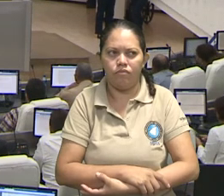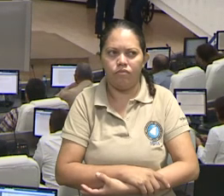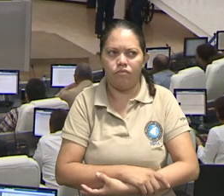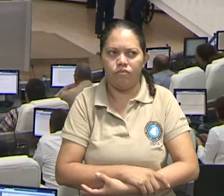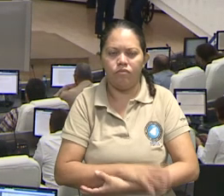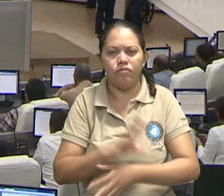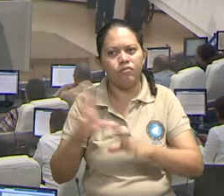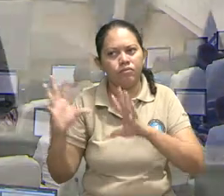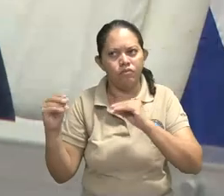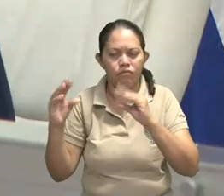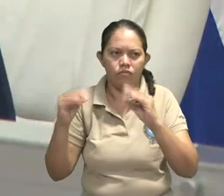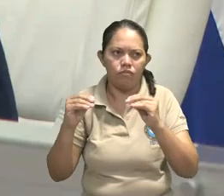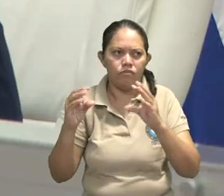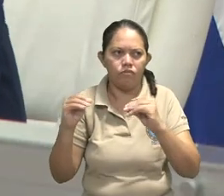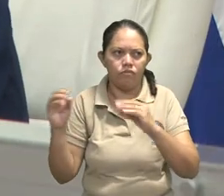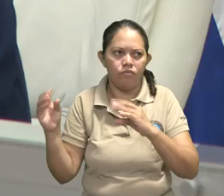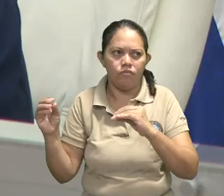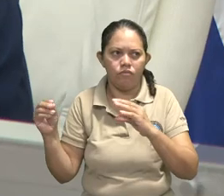A discusión